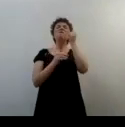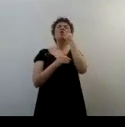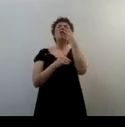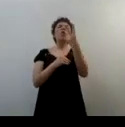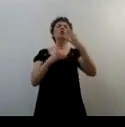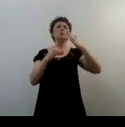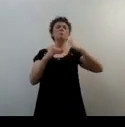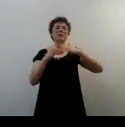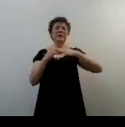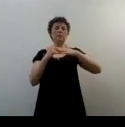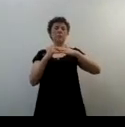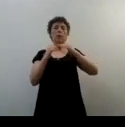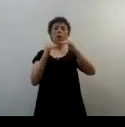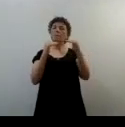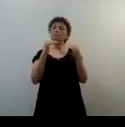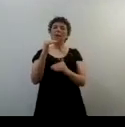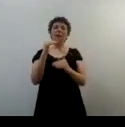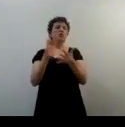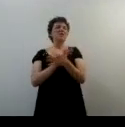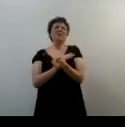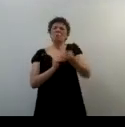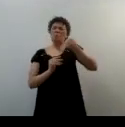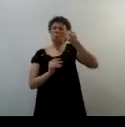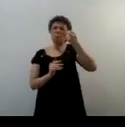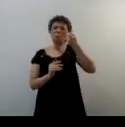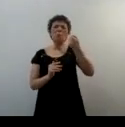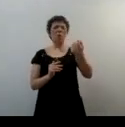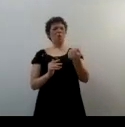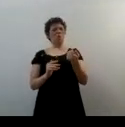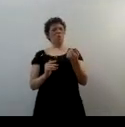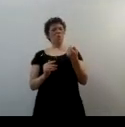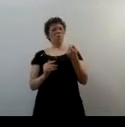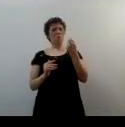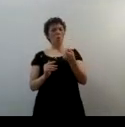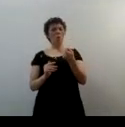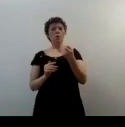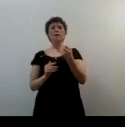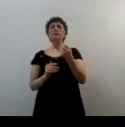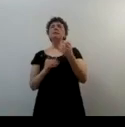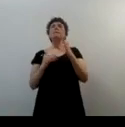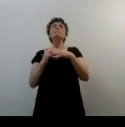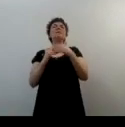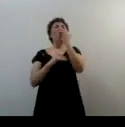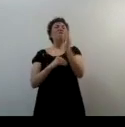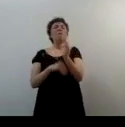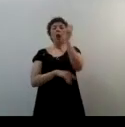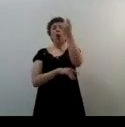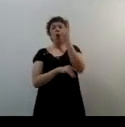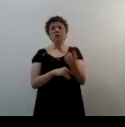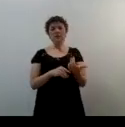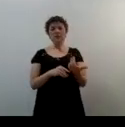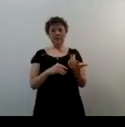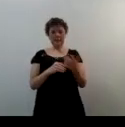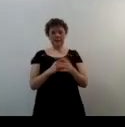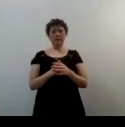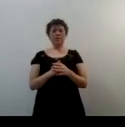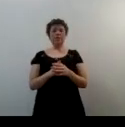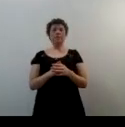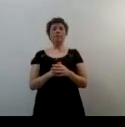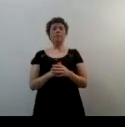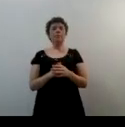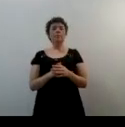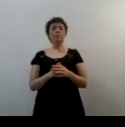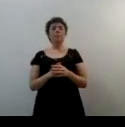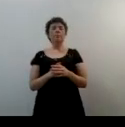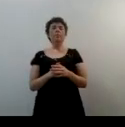ya sería poquísimo. Ya sería muy difícil llegar a esa fibra total de la dieta o esos antioxidantes, a no ser